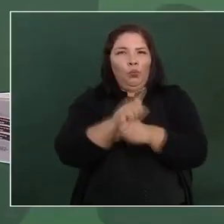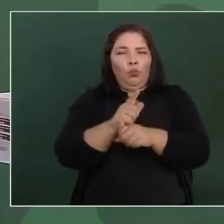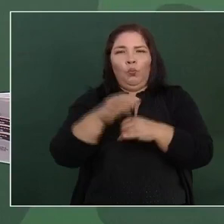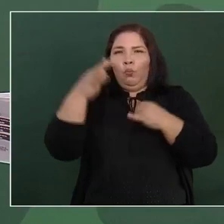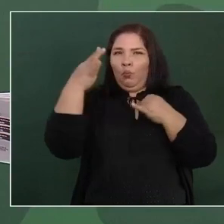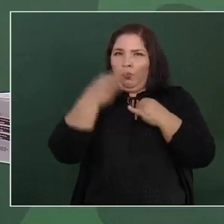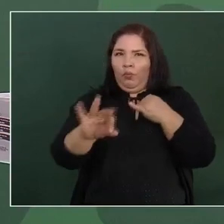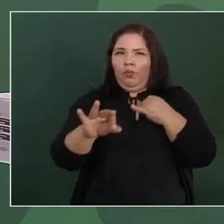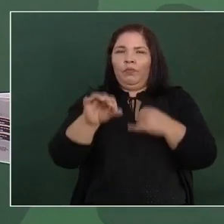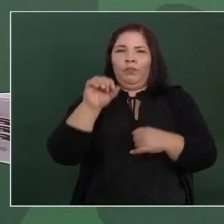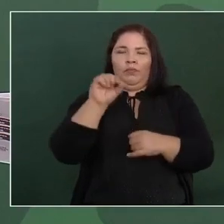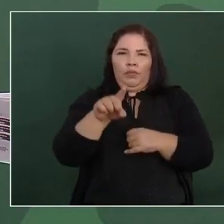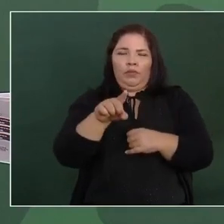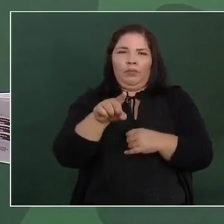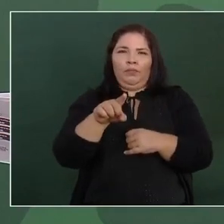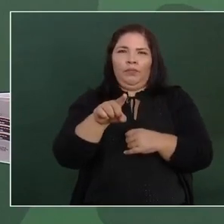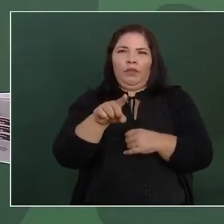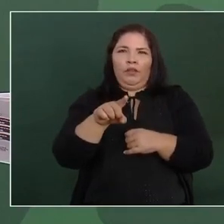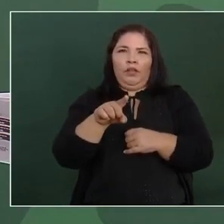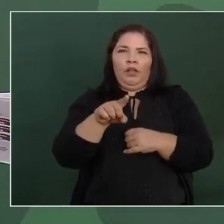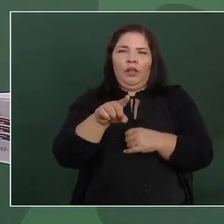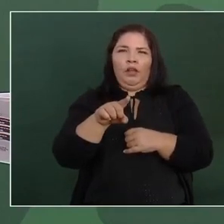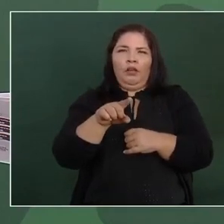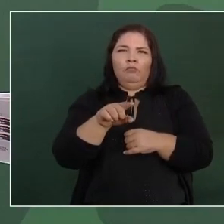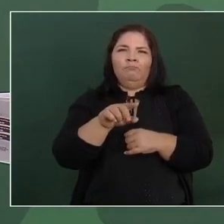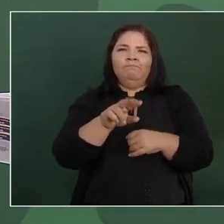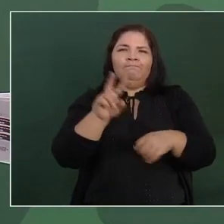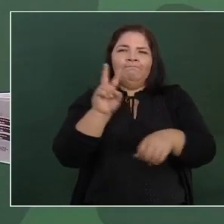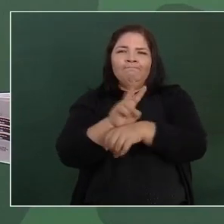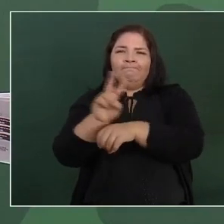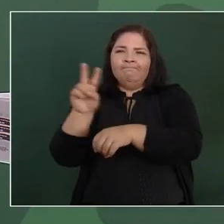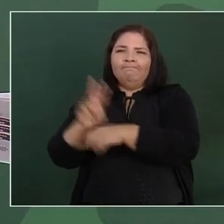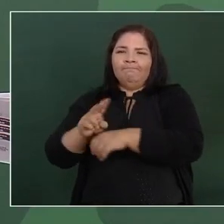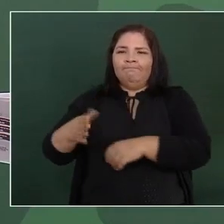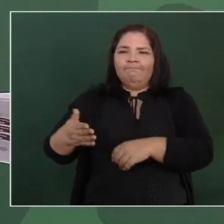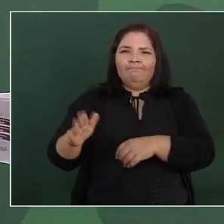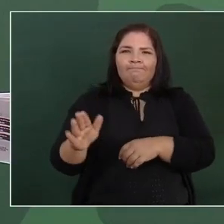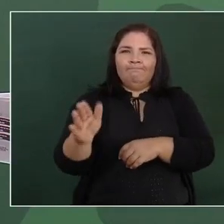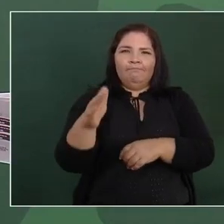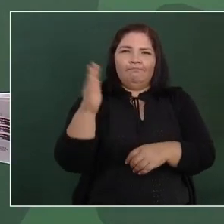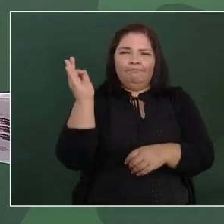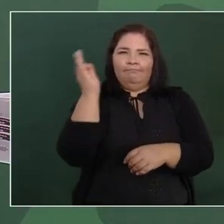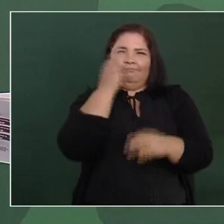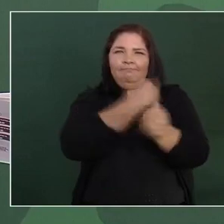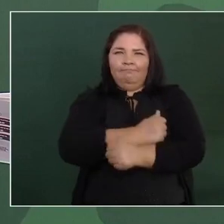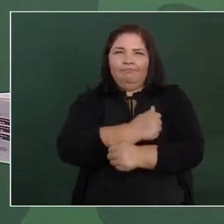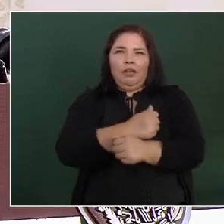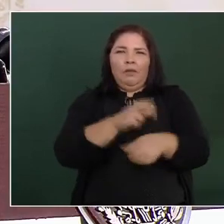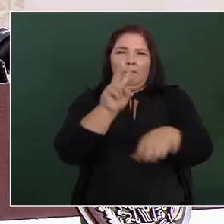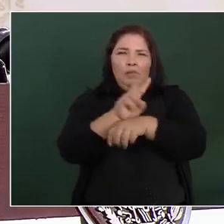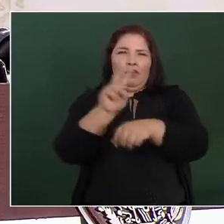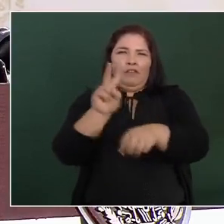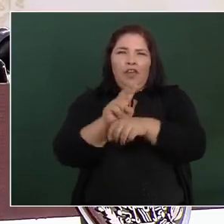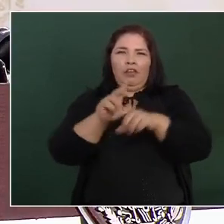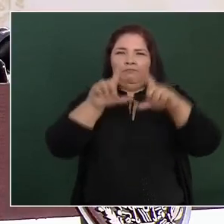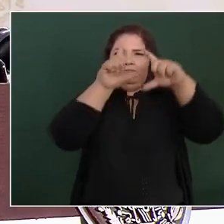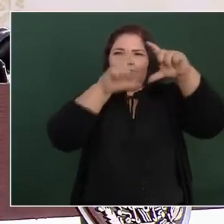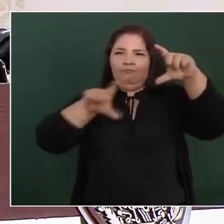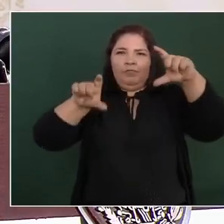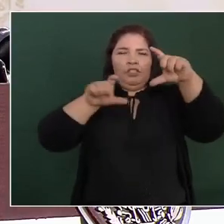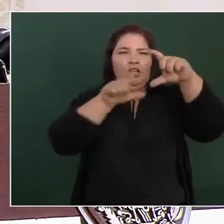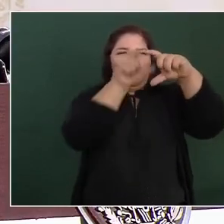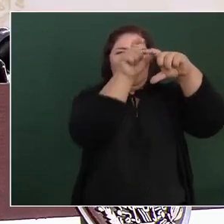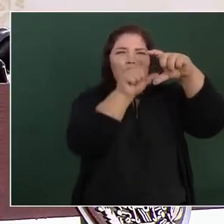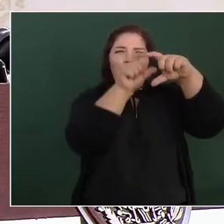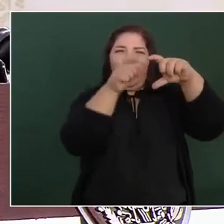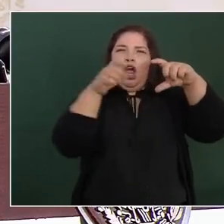último, tenemos lo que es el combate a la pesca ilícita y redes y sobre todo la vigilancia en el Alto Golfo de California,